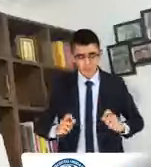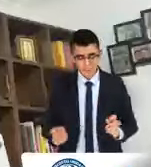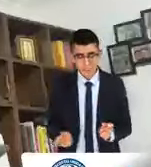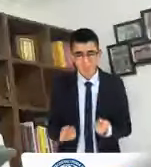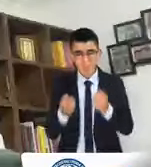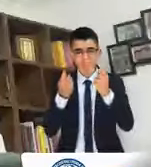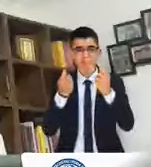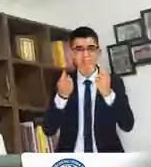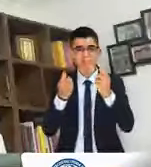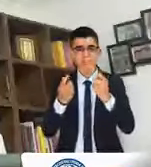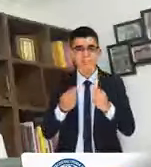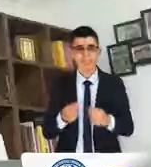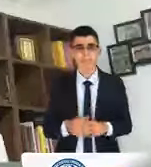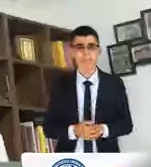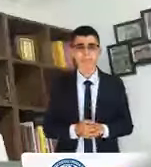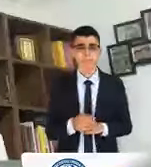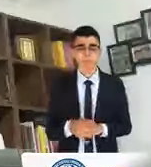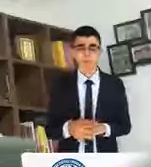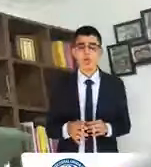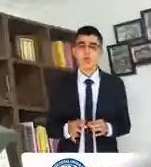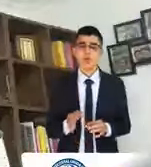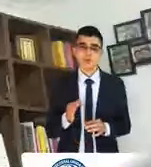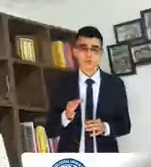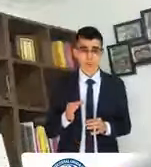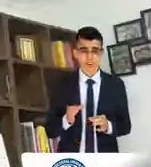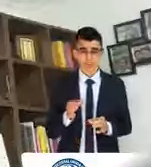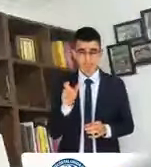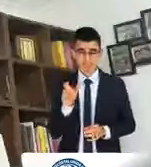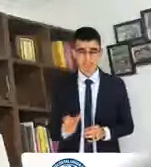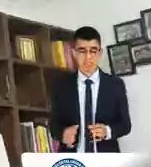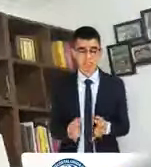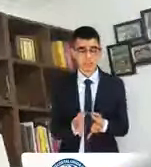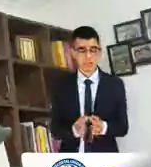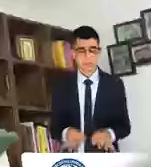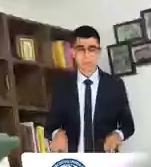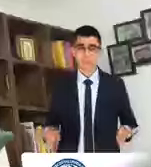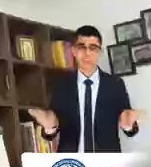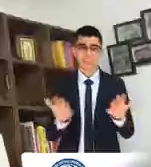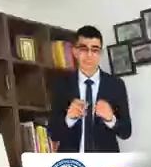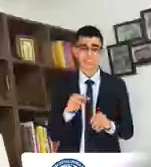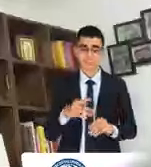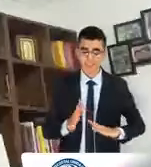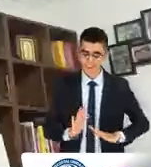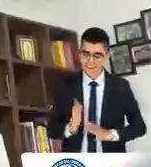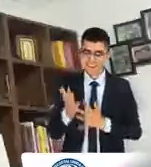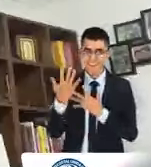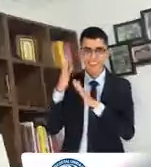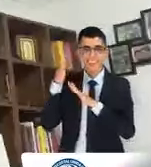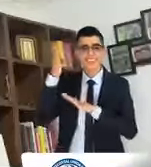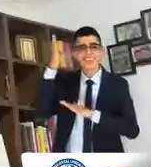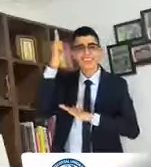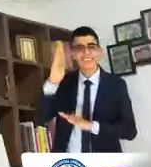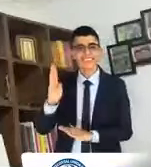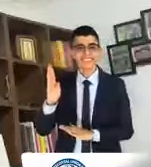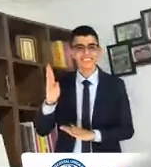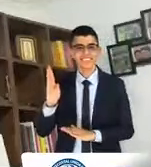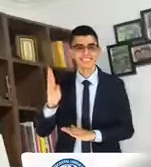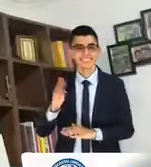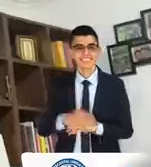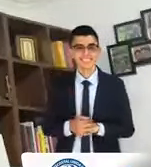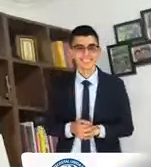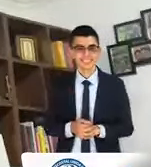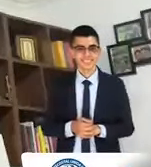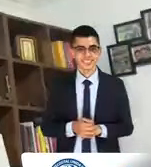serás un hombre entre los príncipes de su pueblo. Y alabarás a Dios. El pueblo que está por